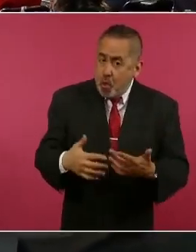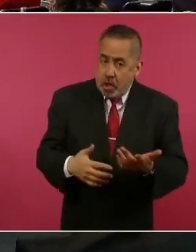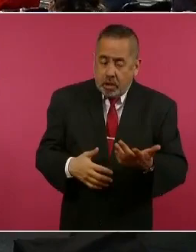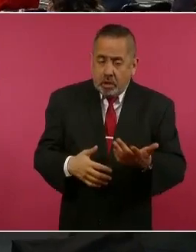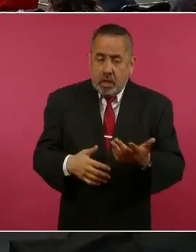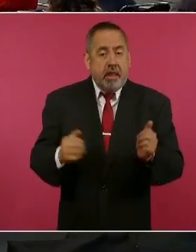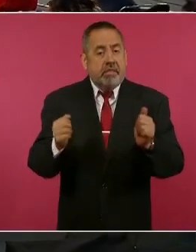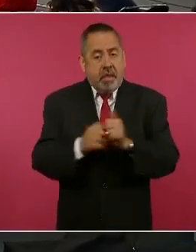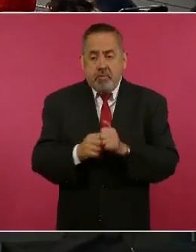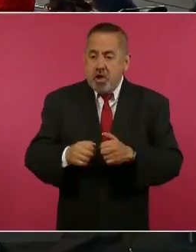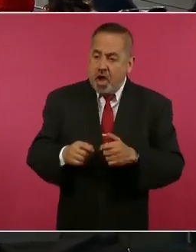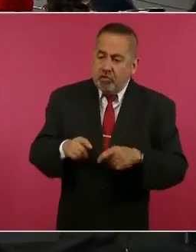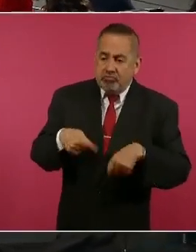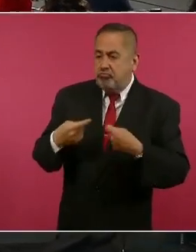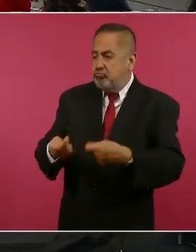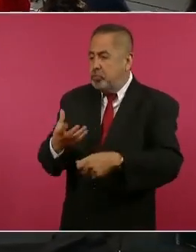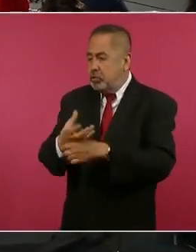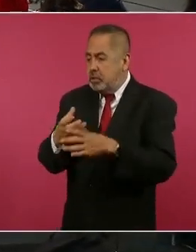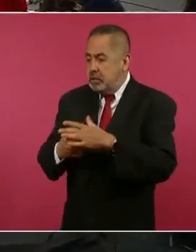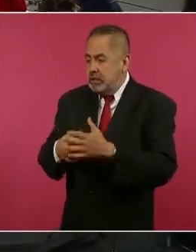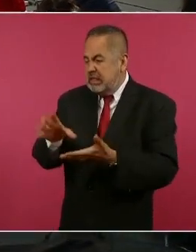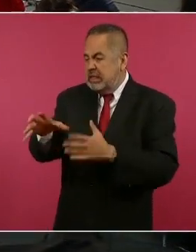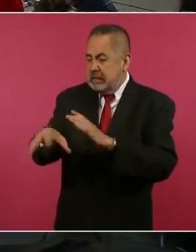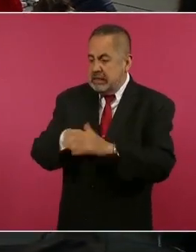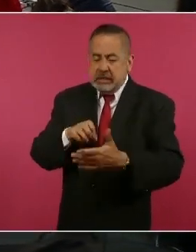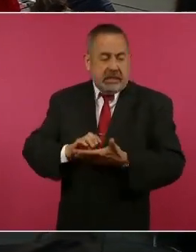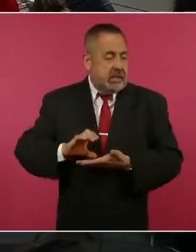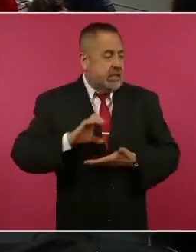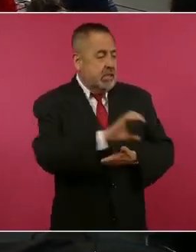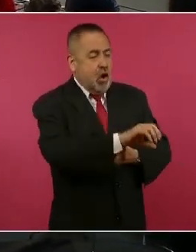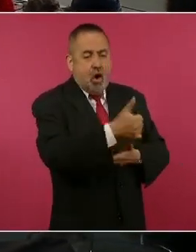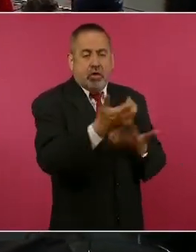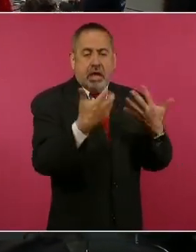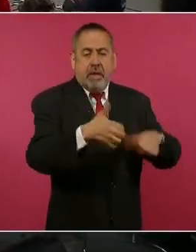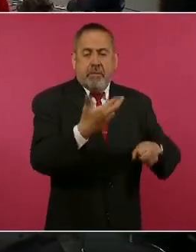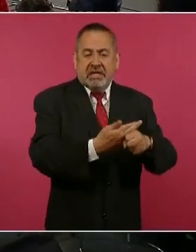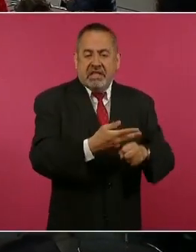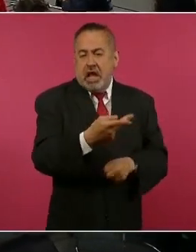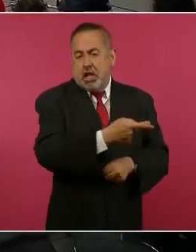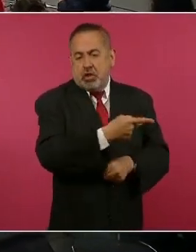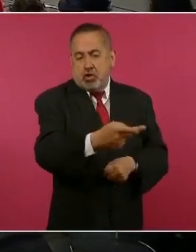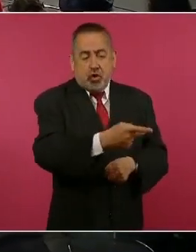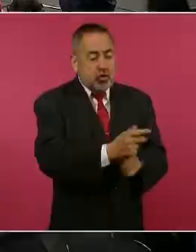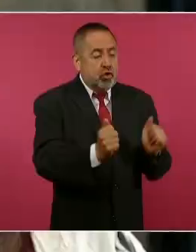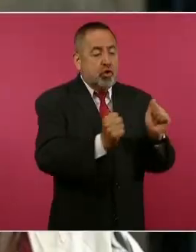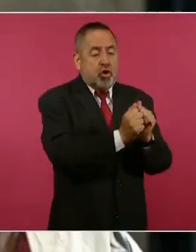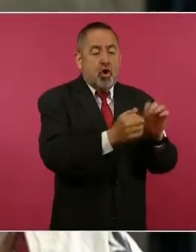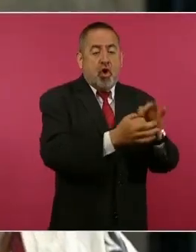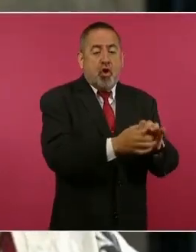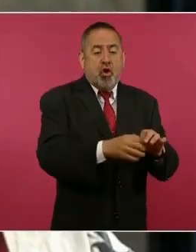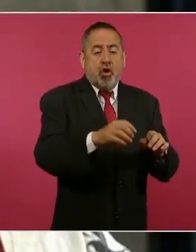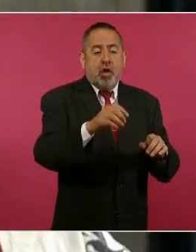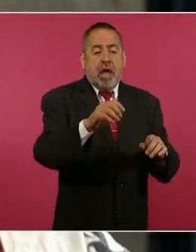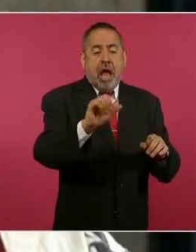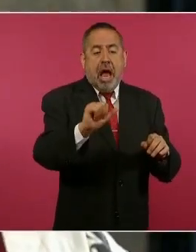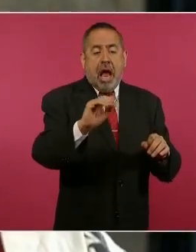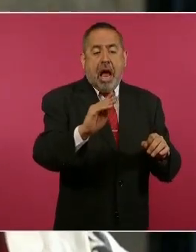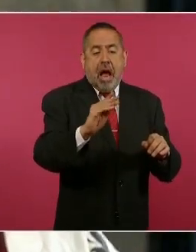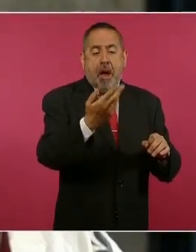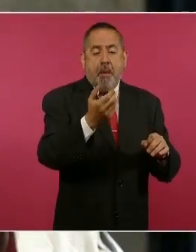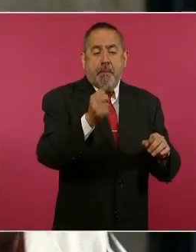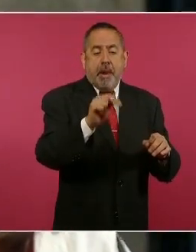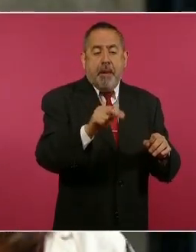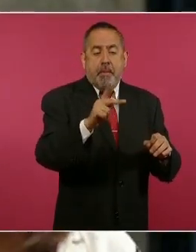con suministros e infraestructuras de Tulum SADCB, ambas empresas ligadas a Tino Antoine Abraham